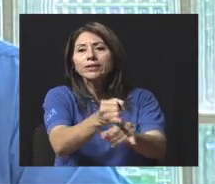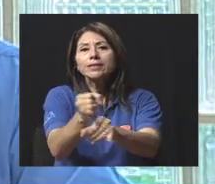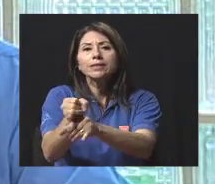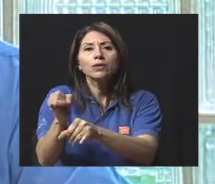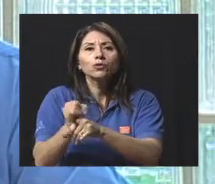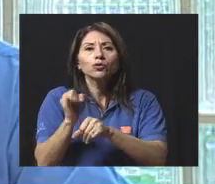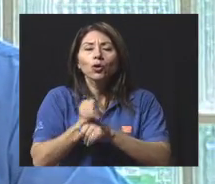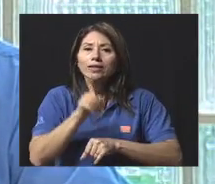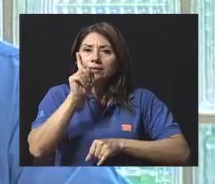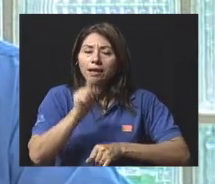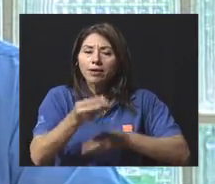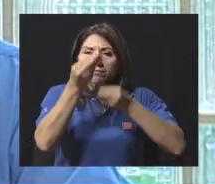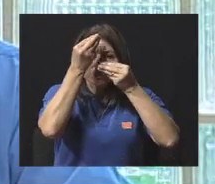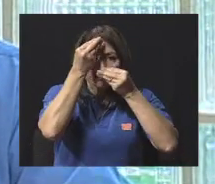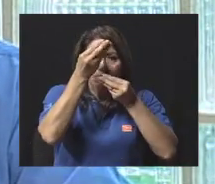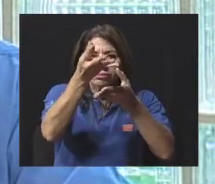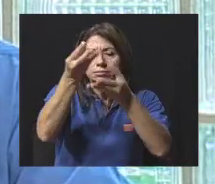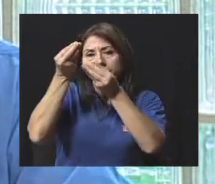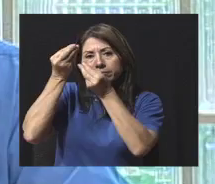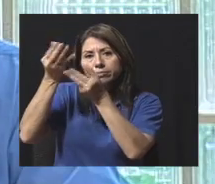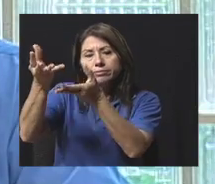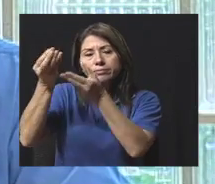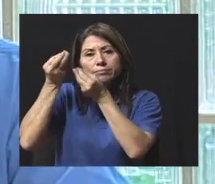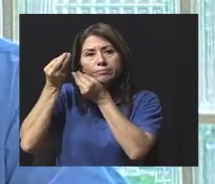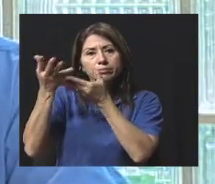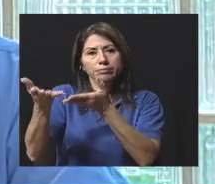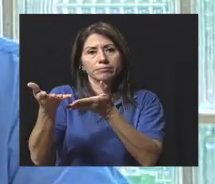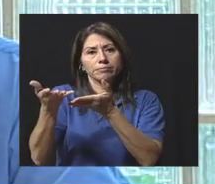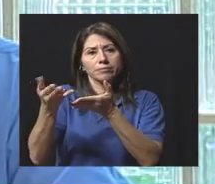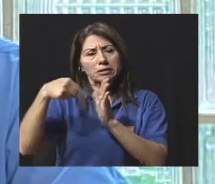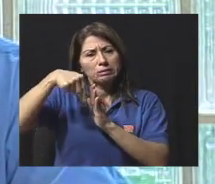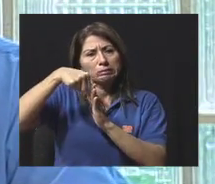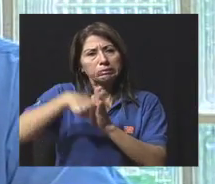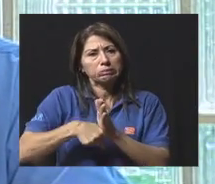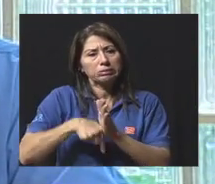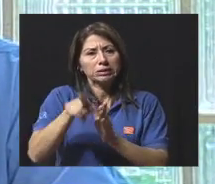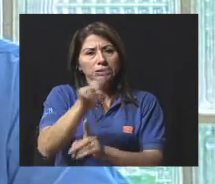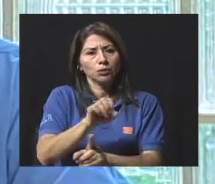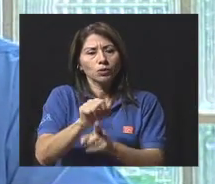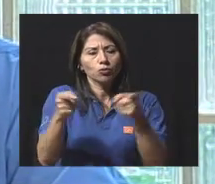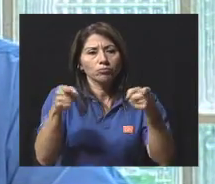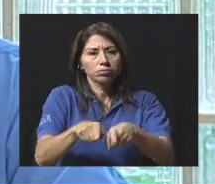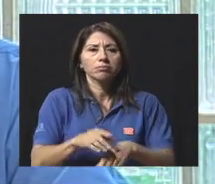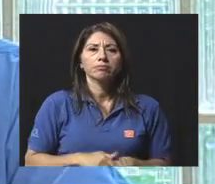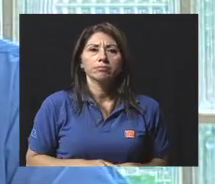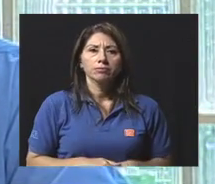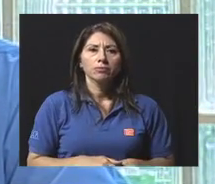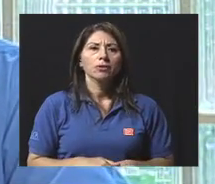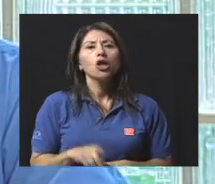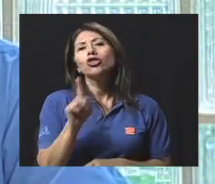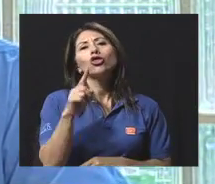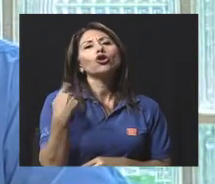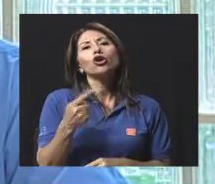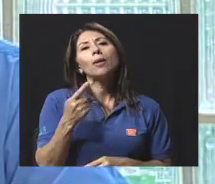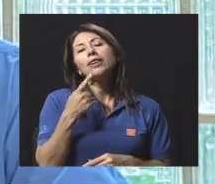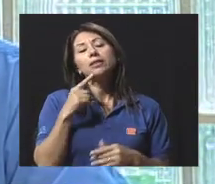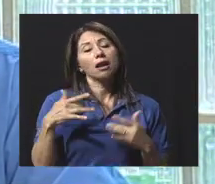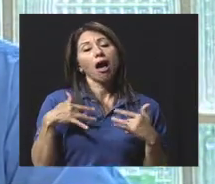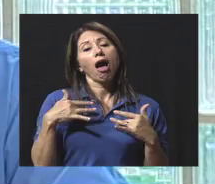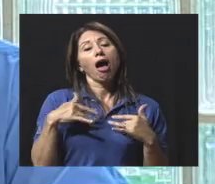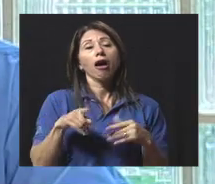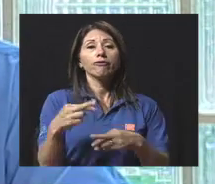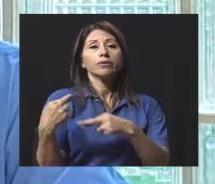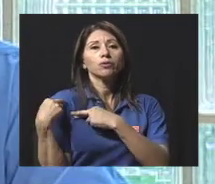proveer información sobre la problemática y no Sencillamente embonar todas las responsabilidades al Ministerio de